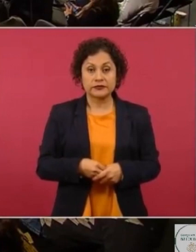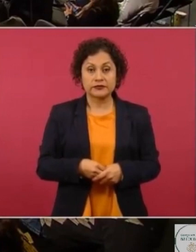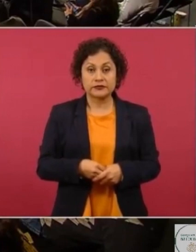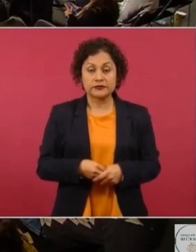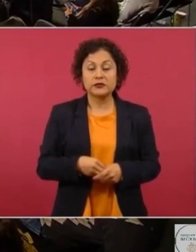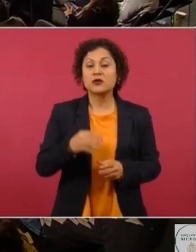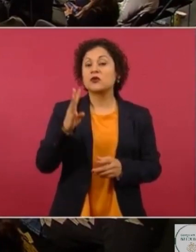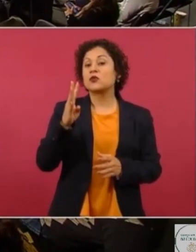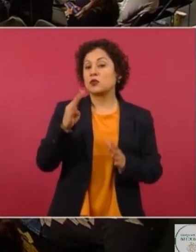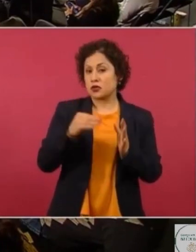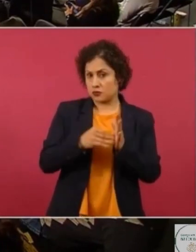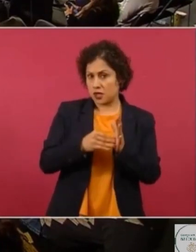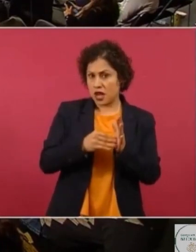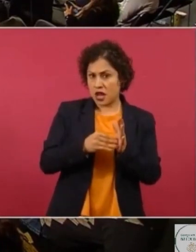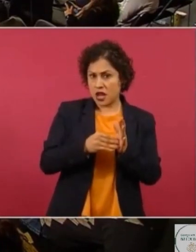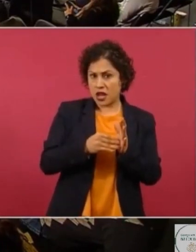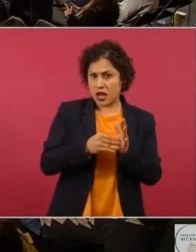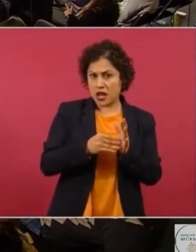4.000.